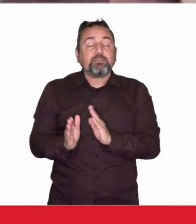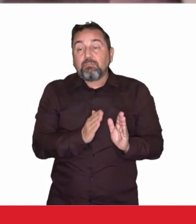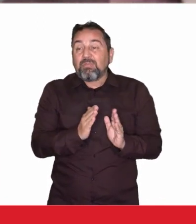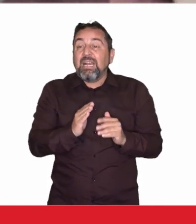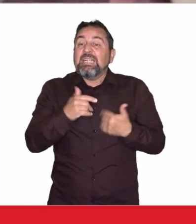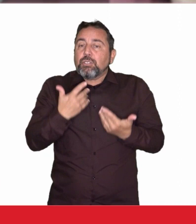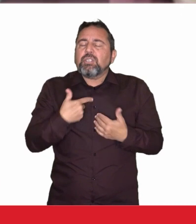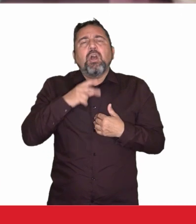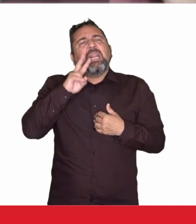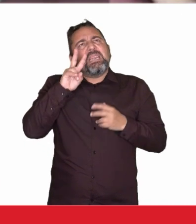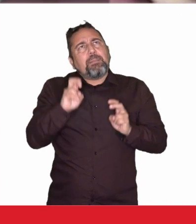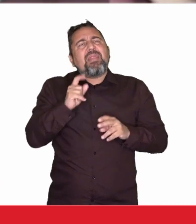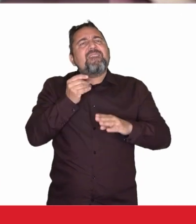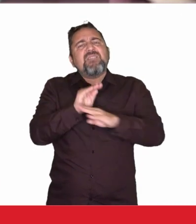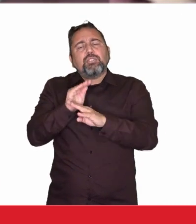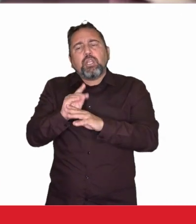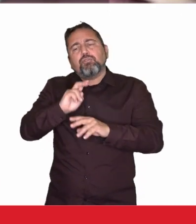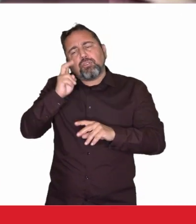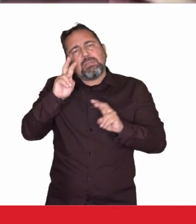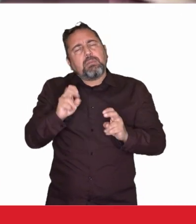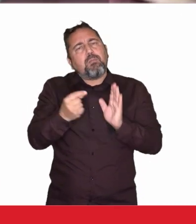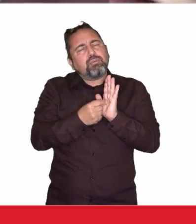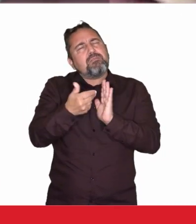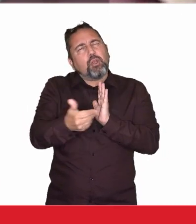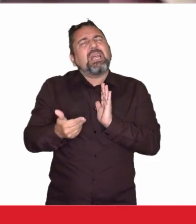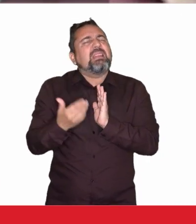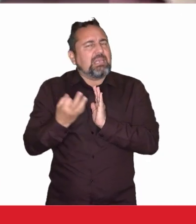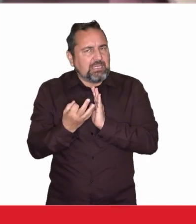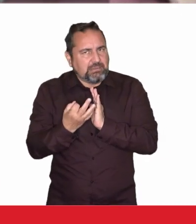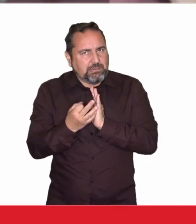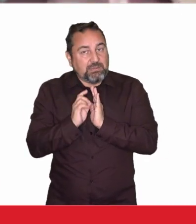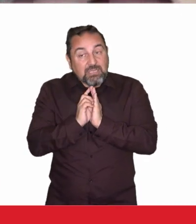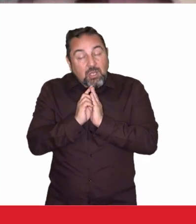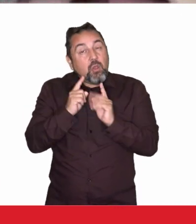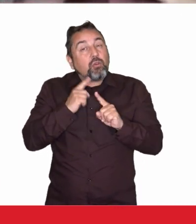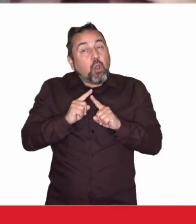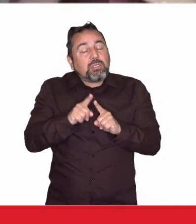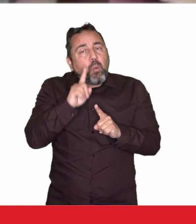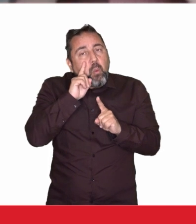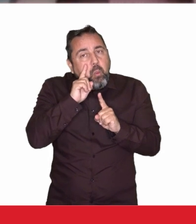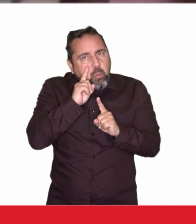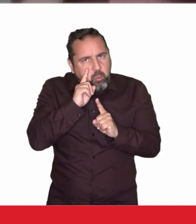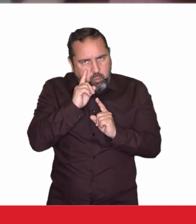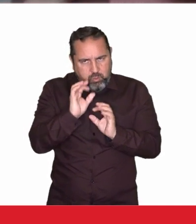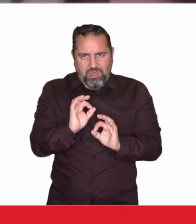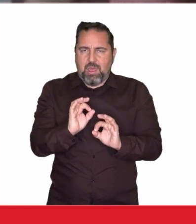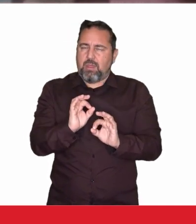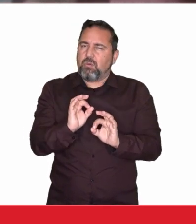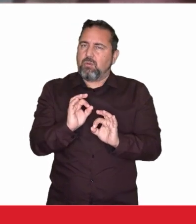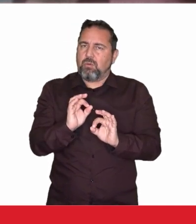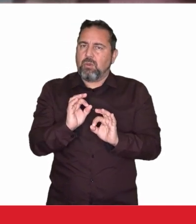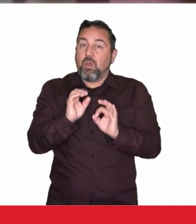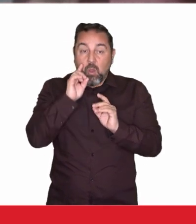Perfecto. Otra idea importante de las inversiones es que es de las cosas con las que tenéis que tener